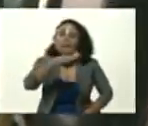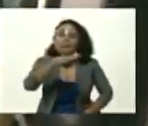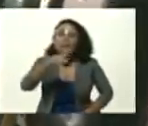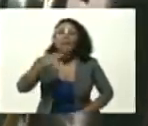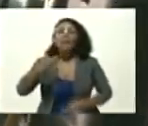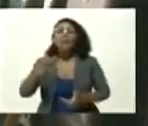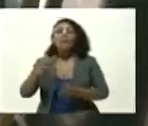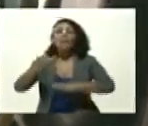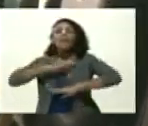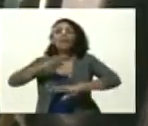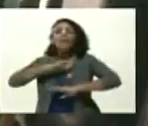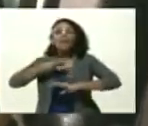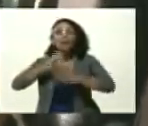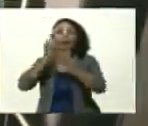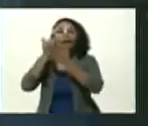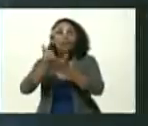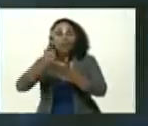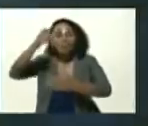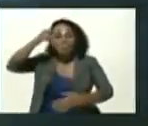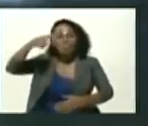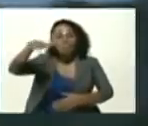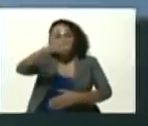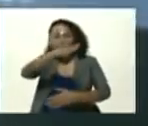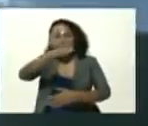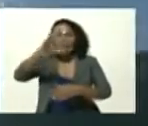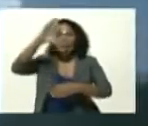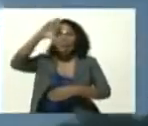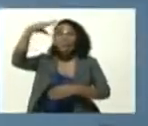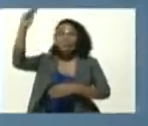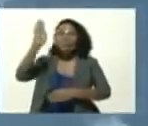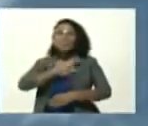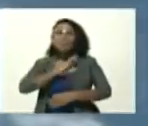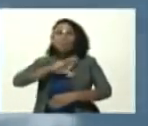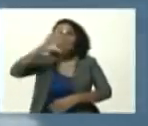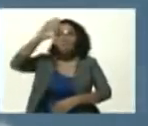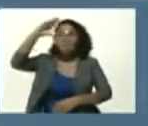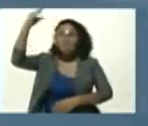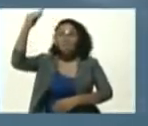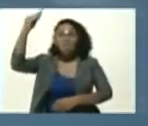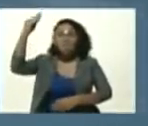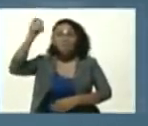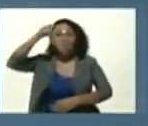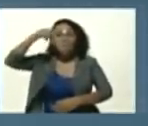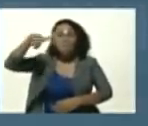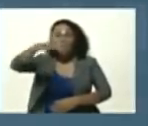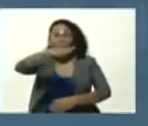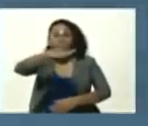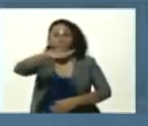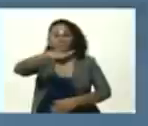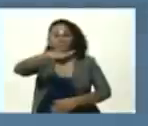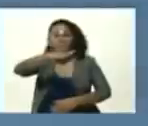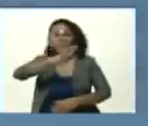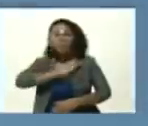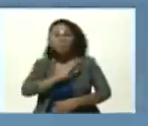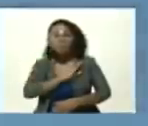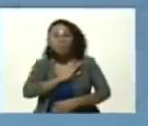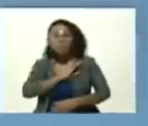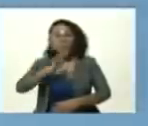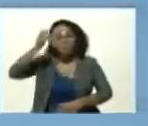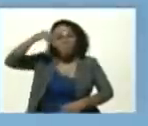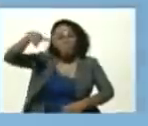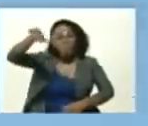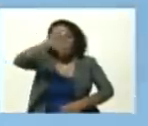Beneficiar al pueblo. A Dios lo que es de Dios. Y al pueblo lo que es del